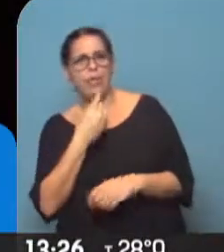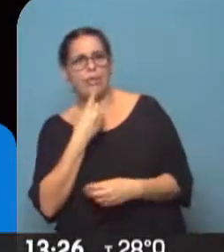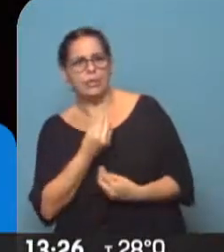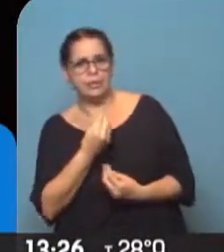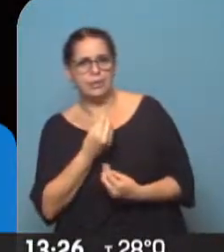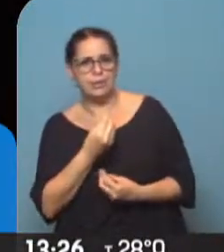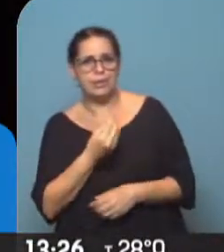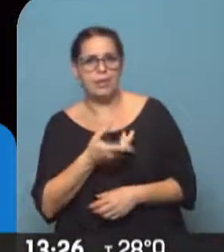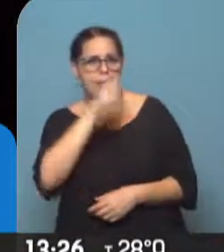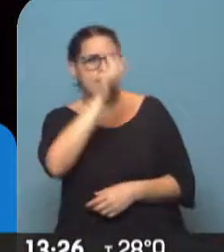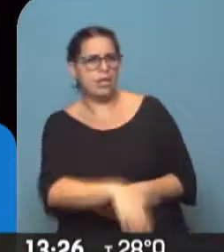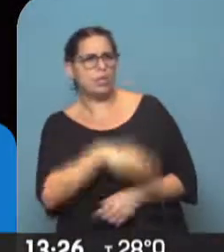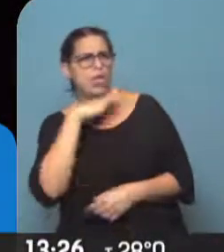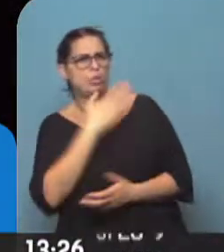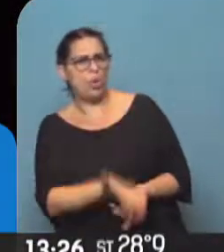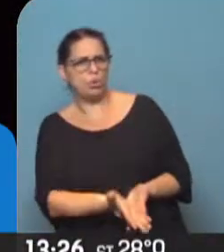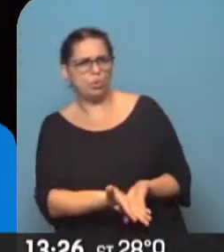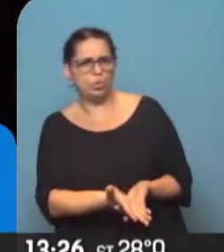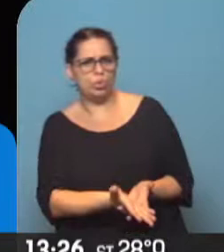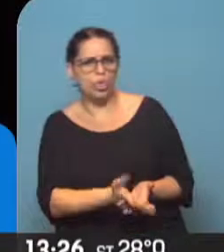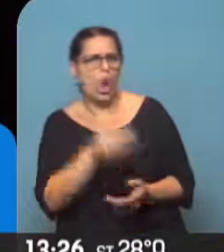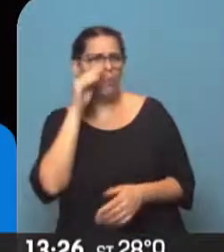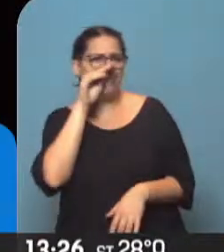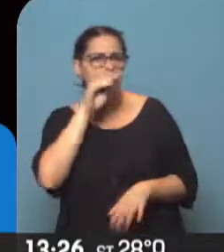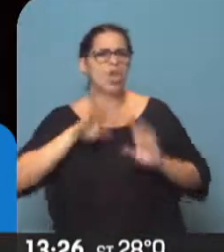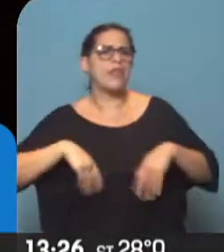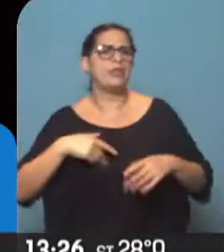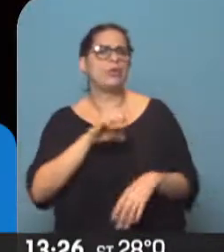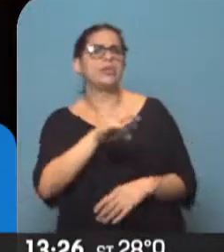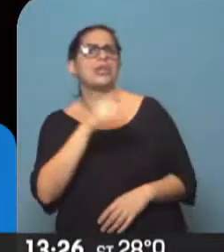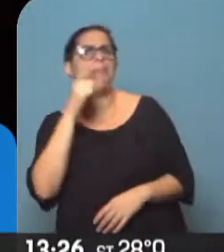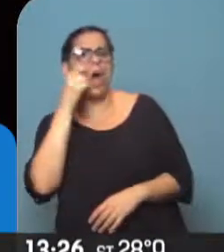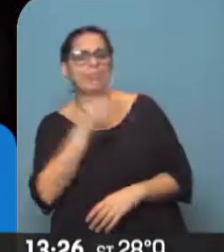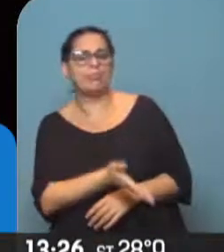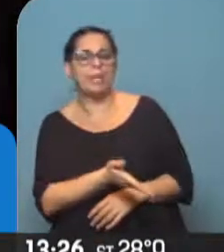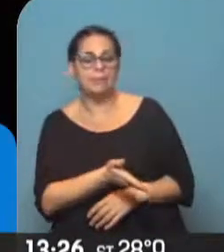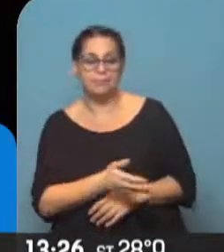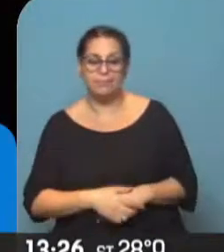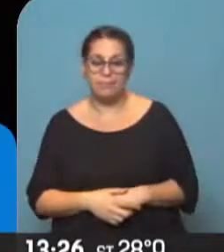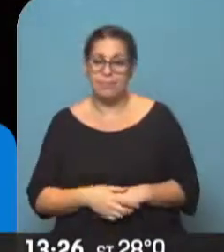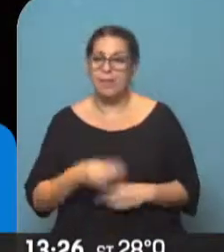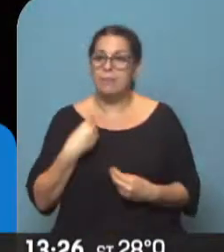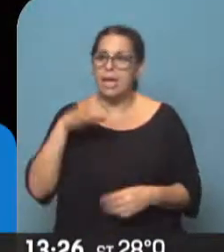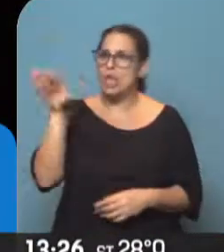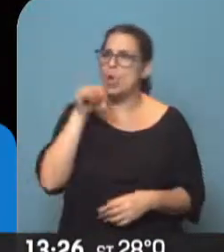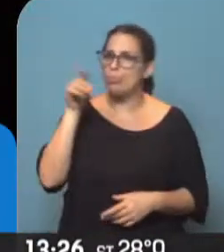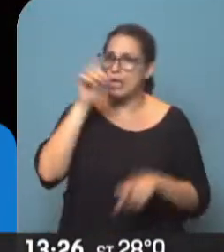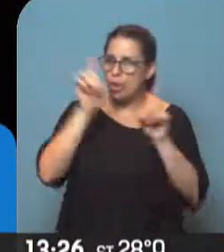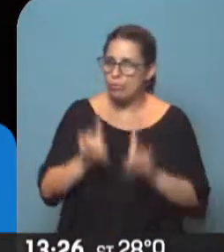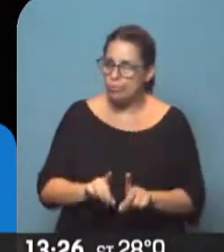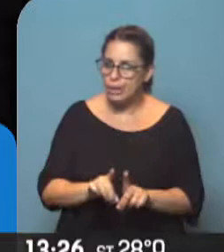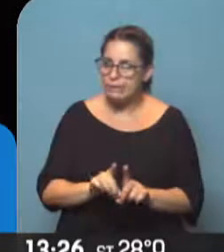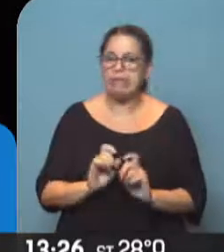es estúpido qué tonto ese mono desnudo que se llama hombre que para evitar una tormenta